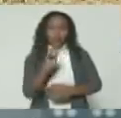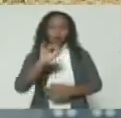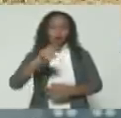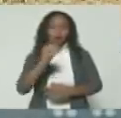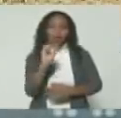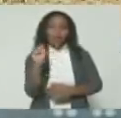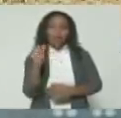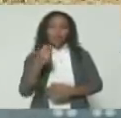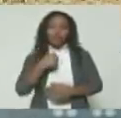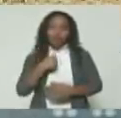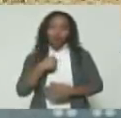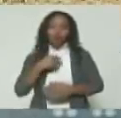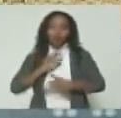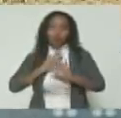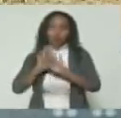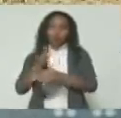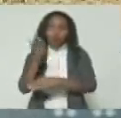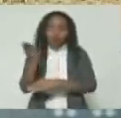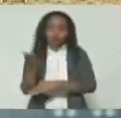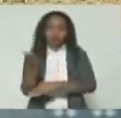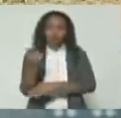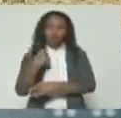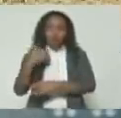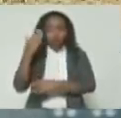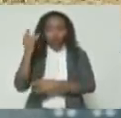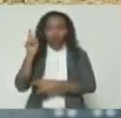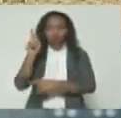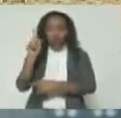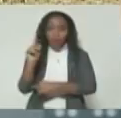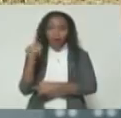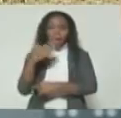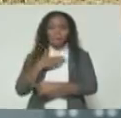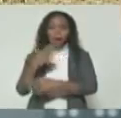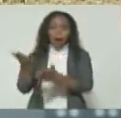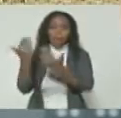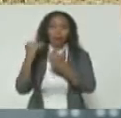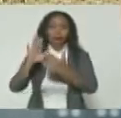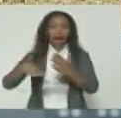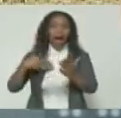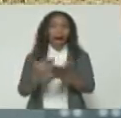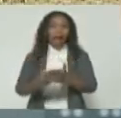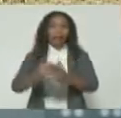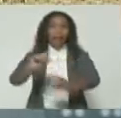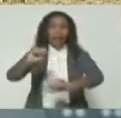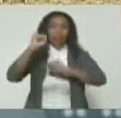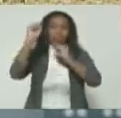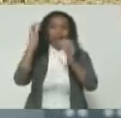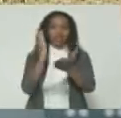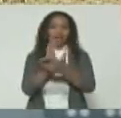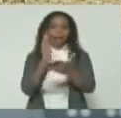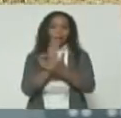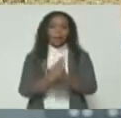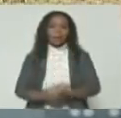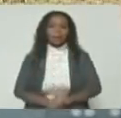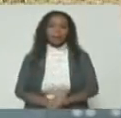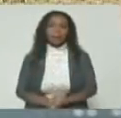conmigo, que yo sé que cuento con ustedes. ¡Hasta la victoria siempre!